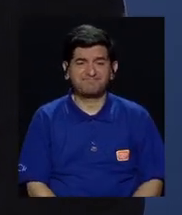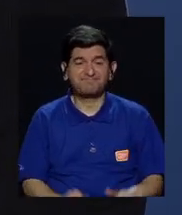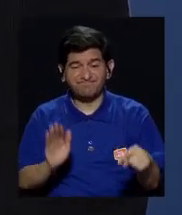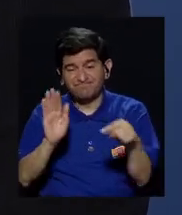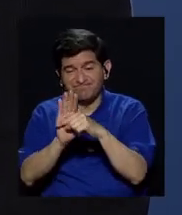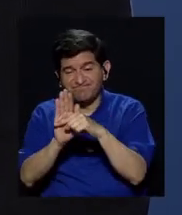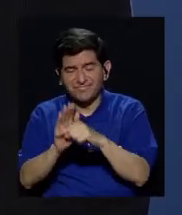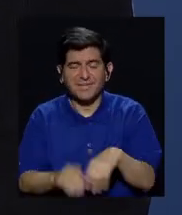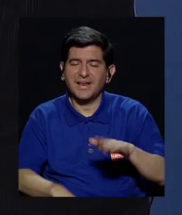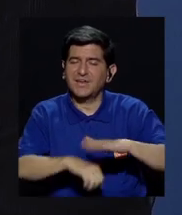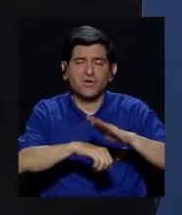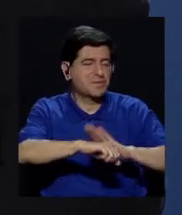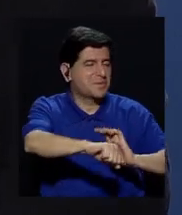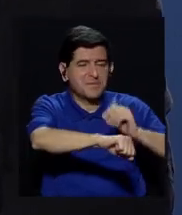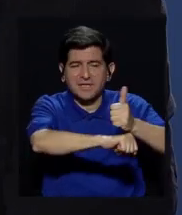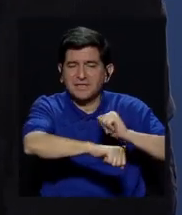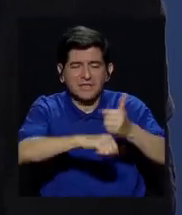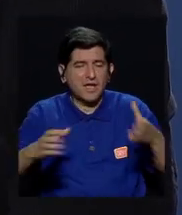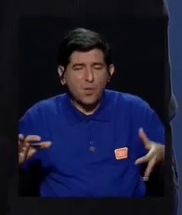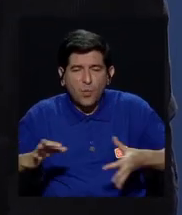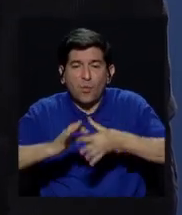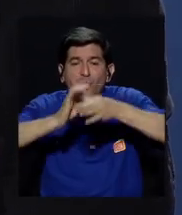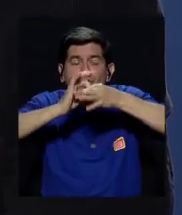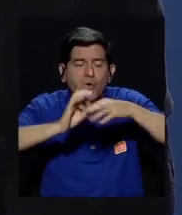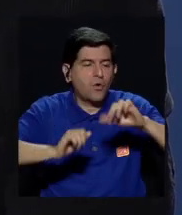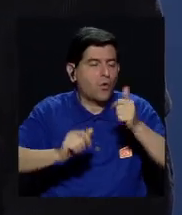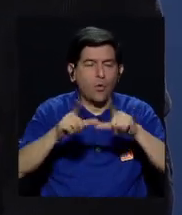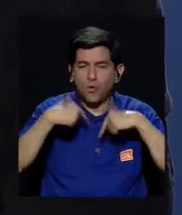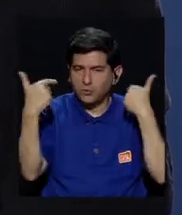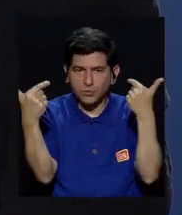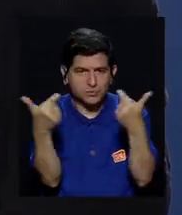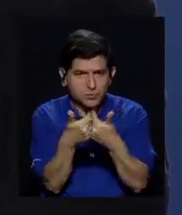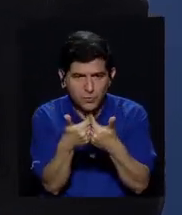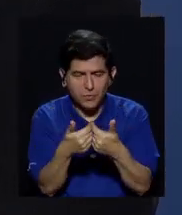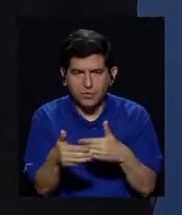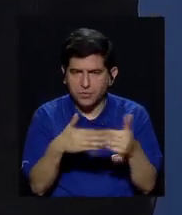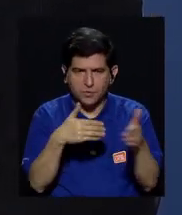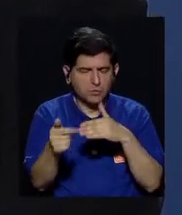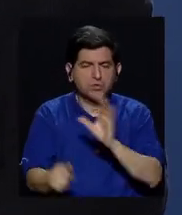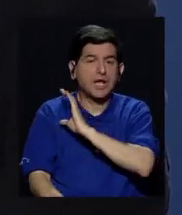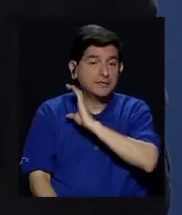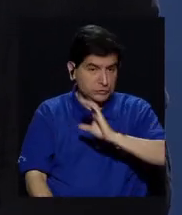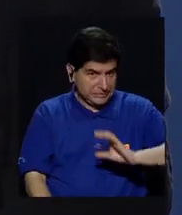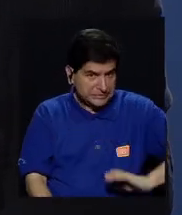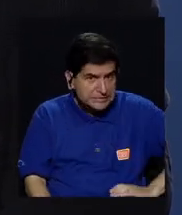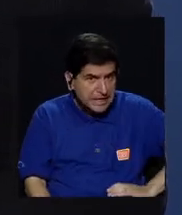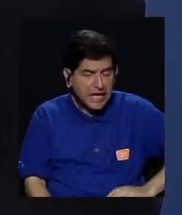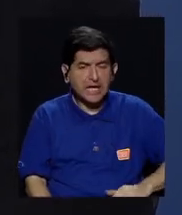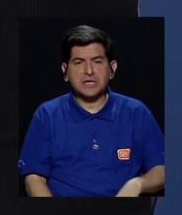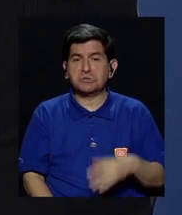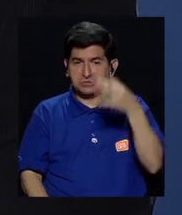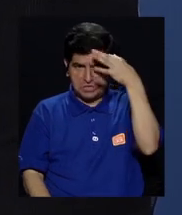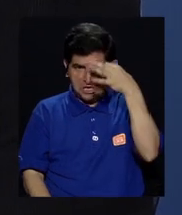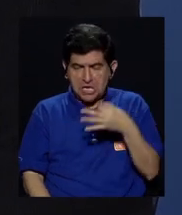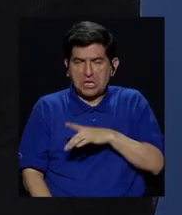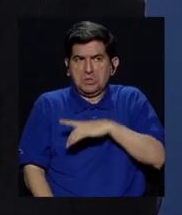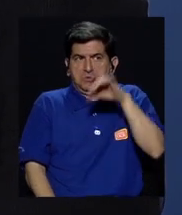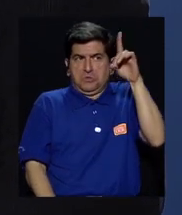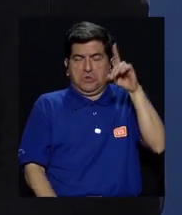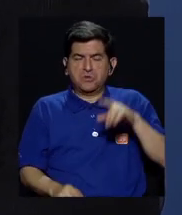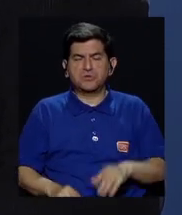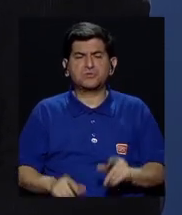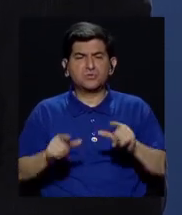su defecto porque no lo deja implementar y aglutinar a otras fuerzas que aún siendo cristianas que aún siendo creyentes